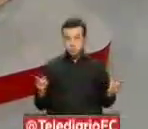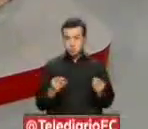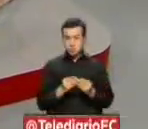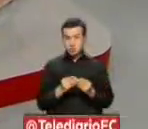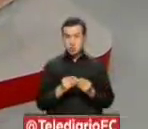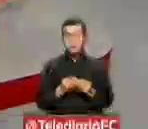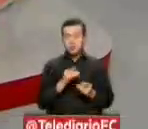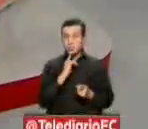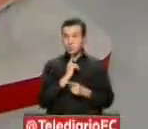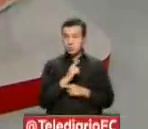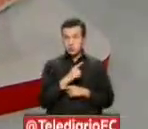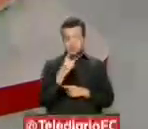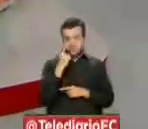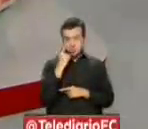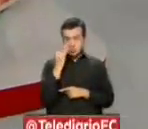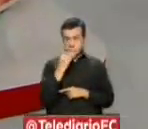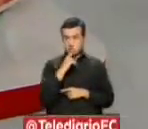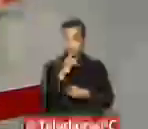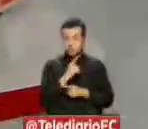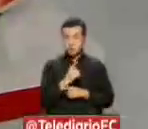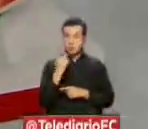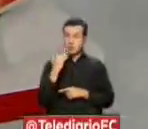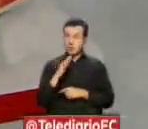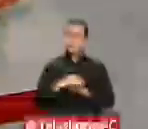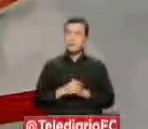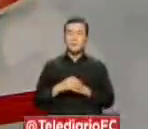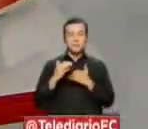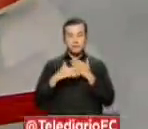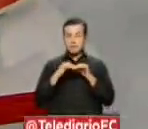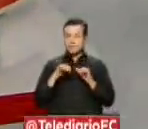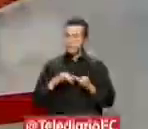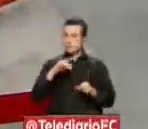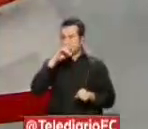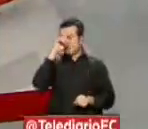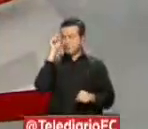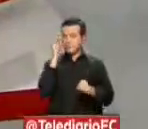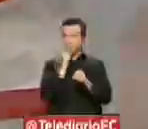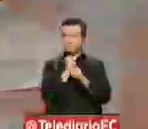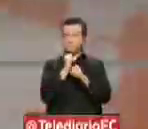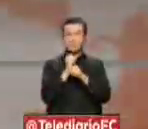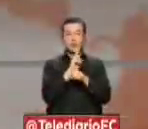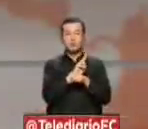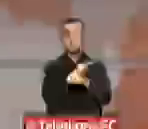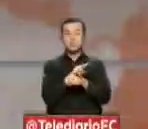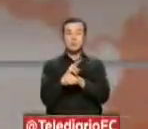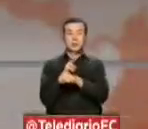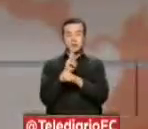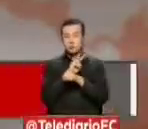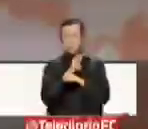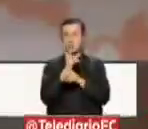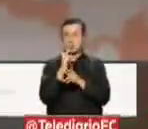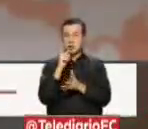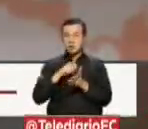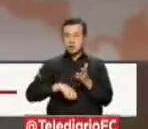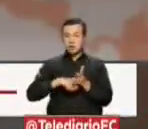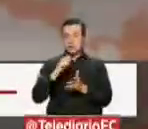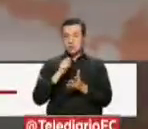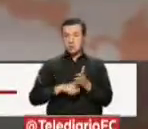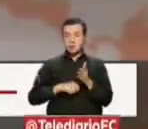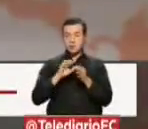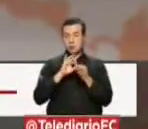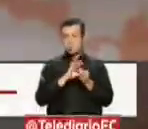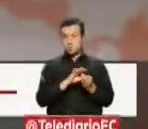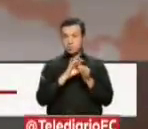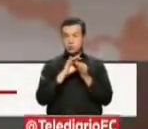cadena. ¿Existen condiciones para esto? Precisamente en eso estamos trabajando en este momento. La Superintendencia ha firmado una serie de convenios